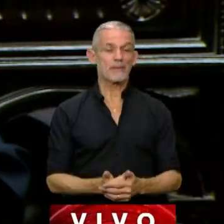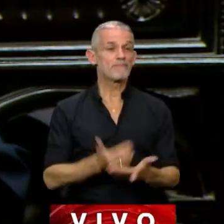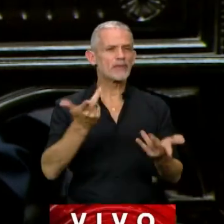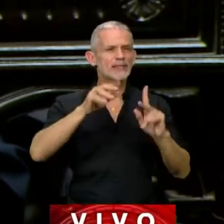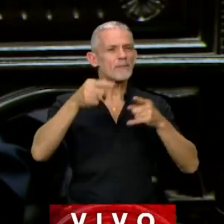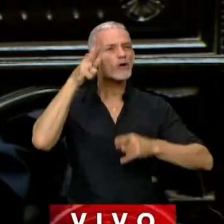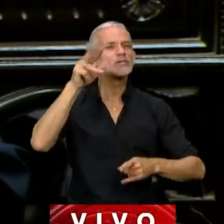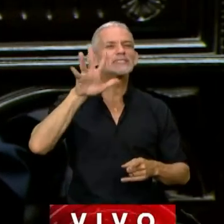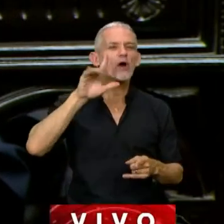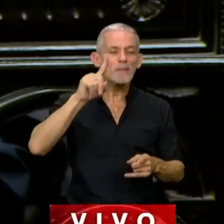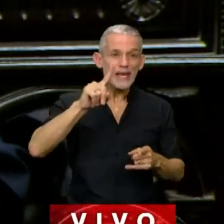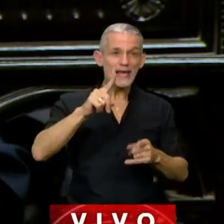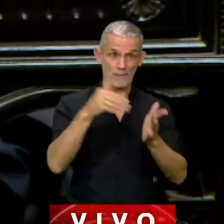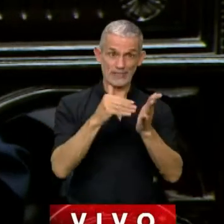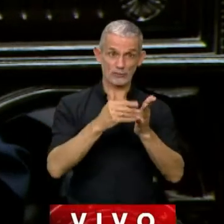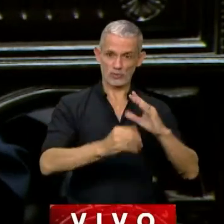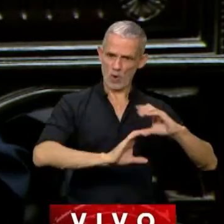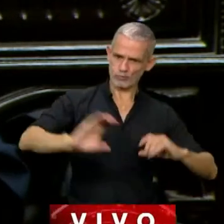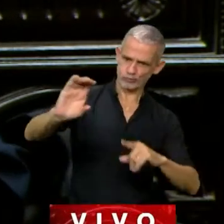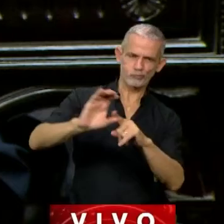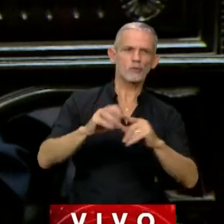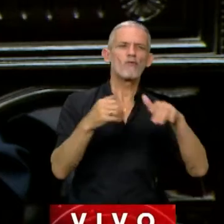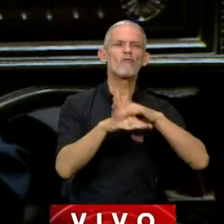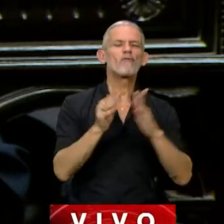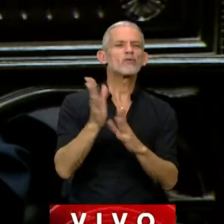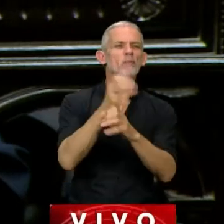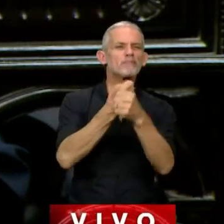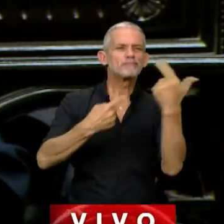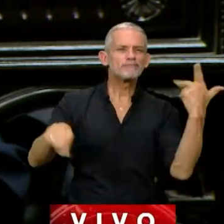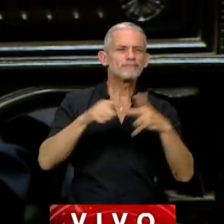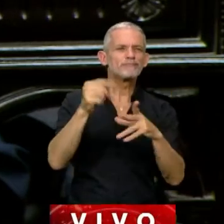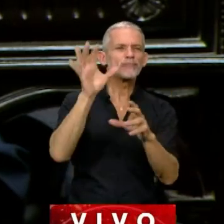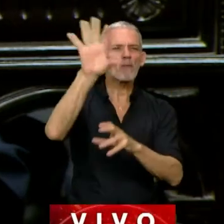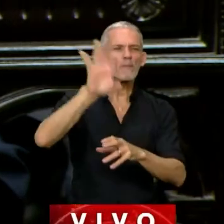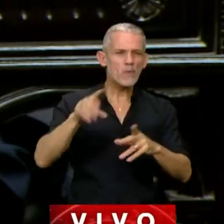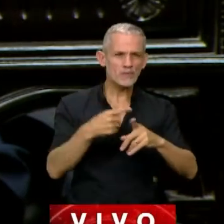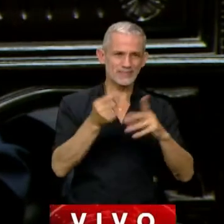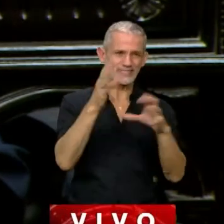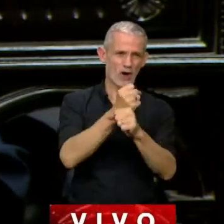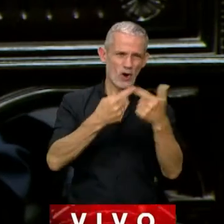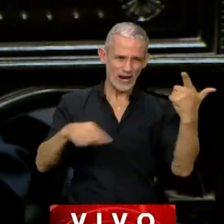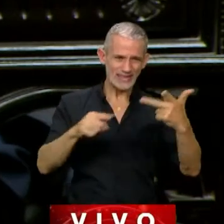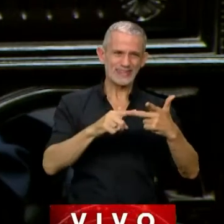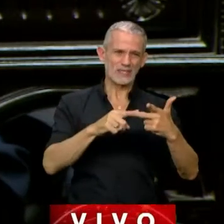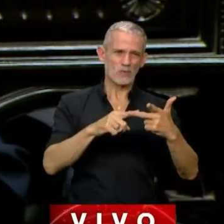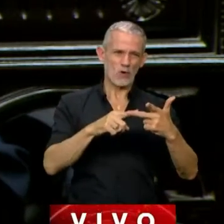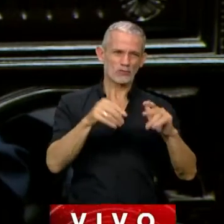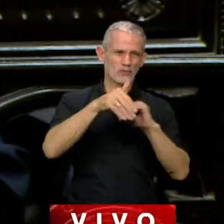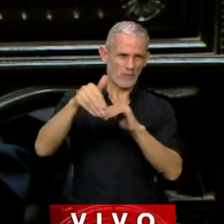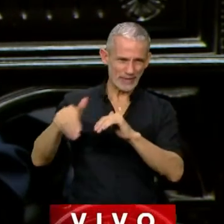los 85.000 millones destinados al Fondo de Compensación al Transporte Público de Pasajeros por automotor urbano y